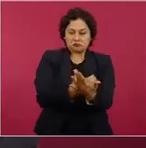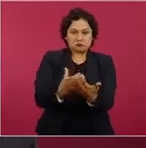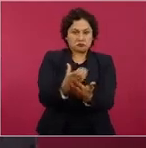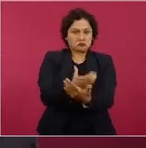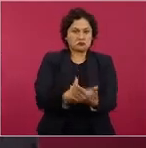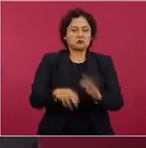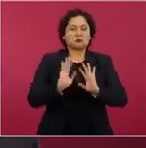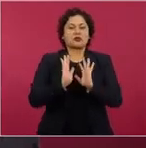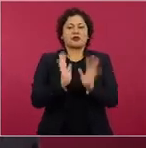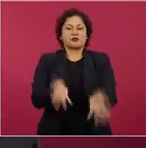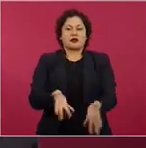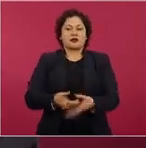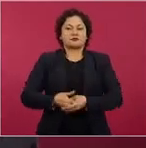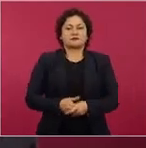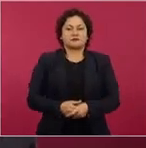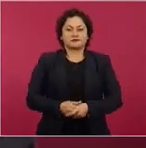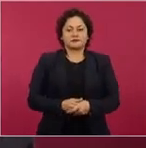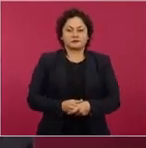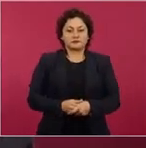Estoy